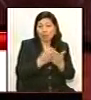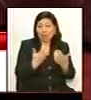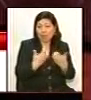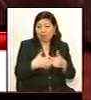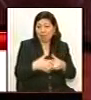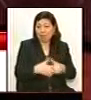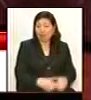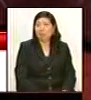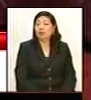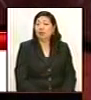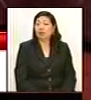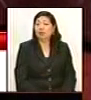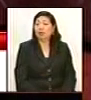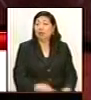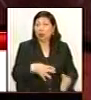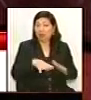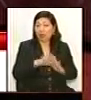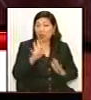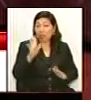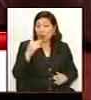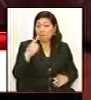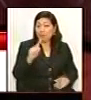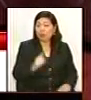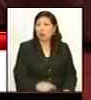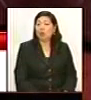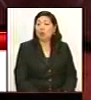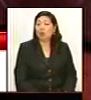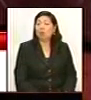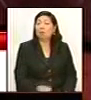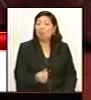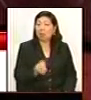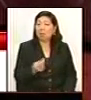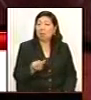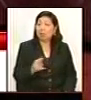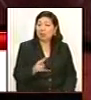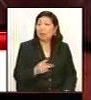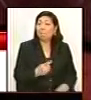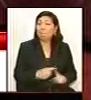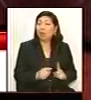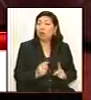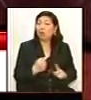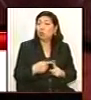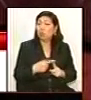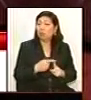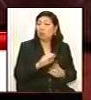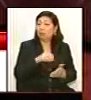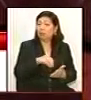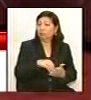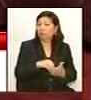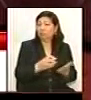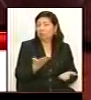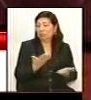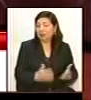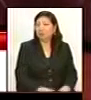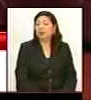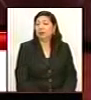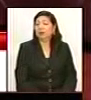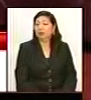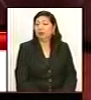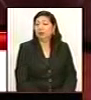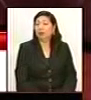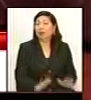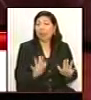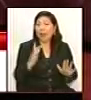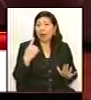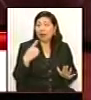empresa para el resonador magnético es de 5 millones y un poco más, pero a ver, la sumatoria llega más o menos aproximada más de